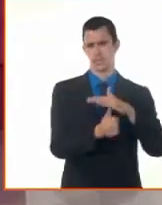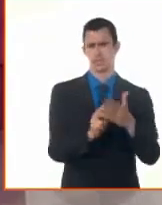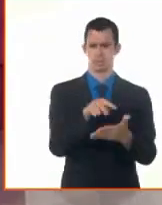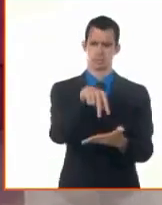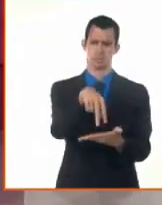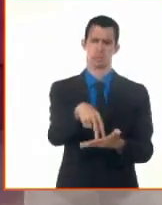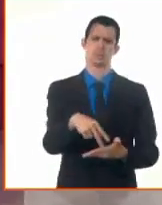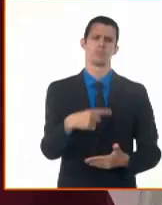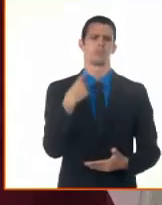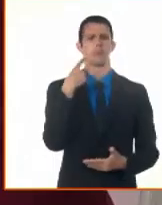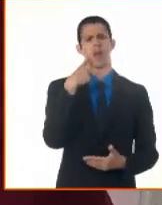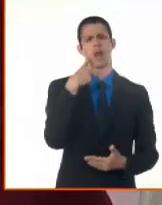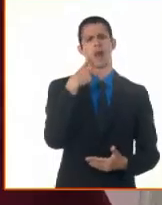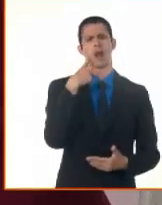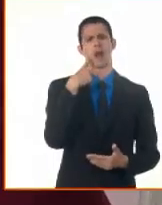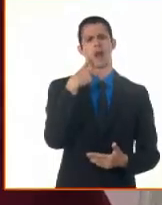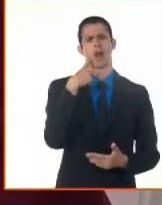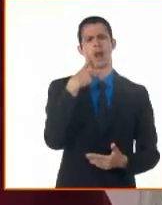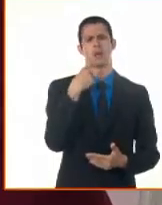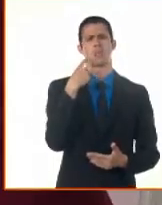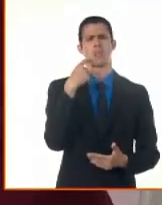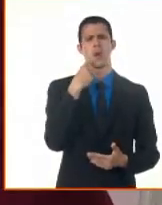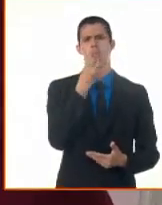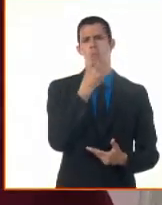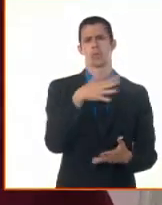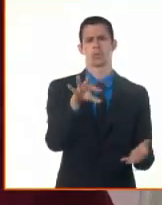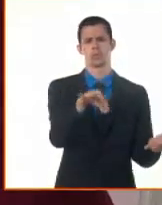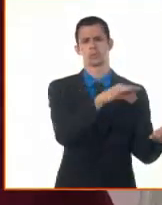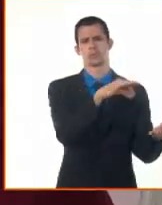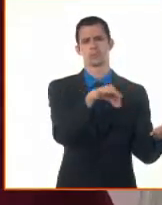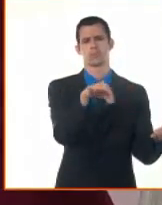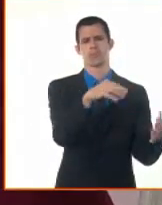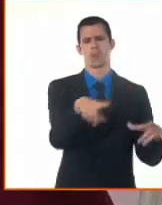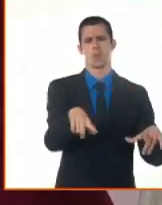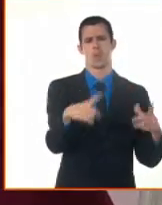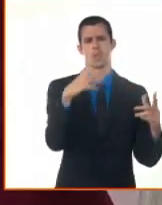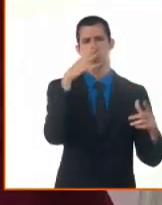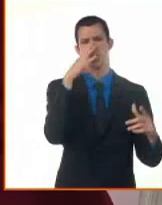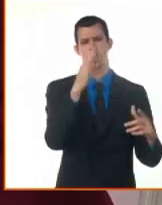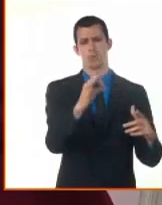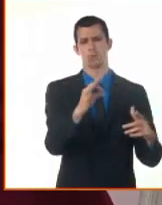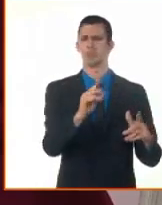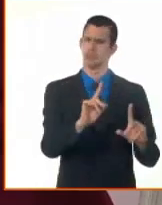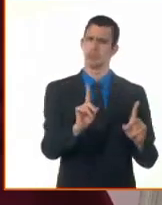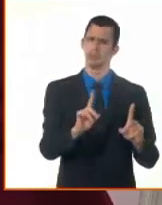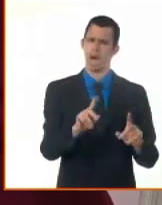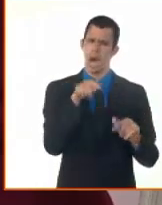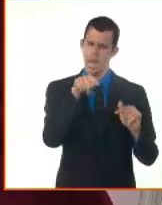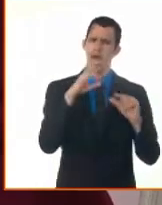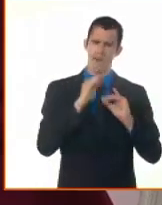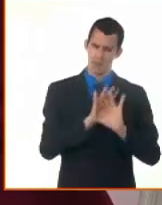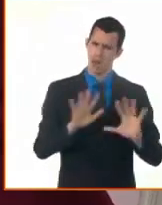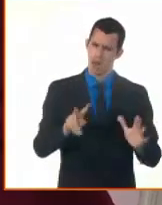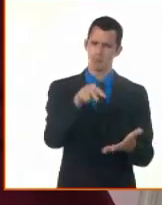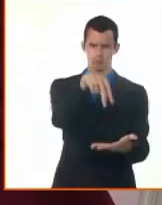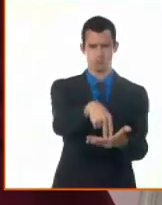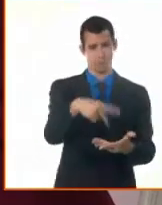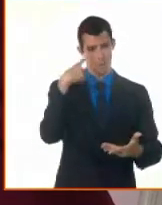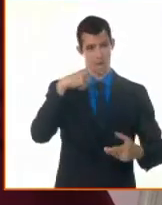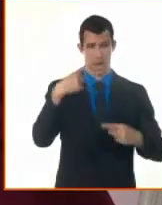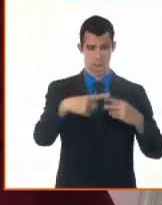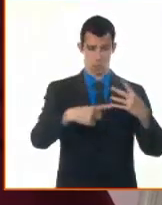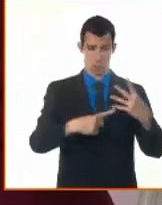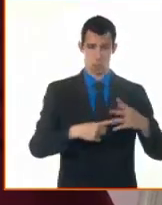hay otra Cumbre otra reunión importante que tuvo lugar en en la en la región convocada por México que